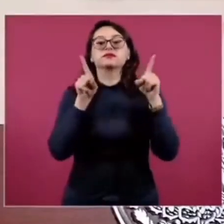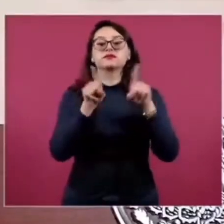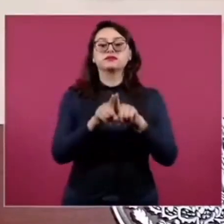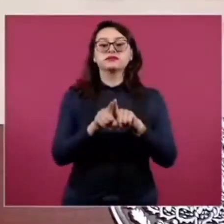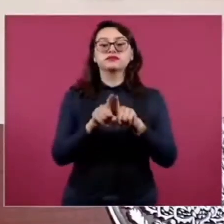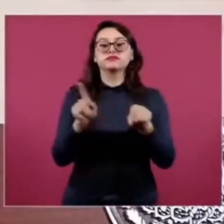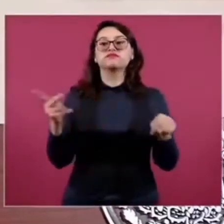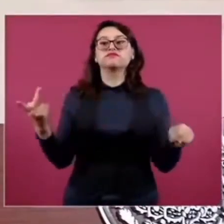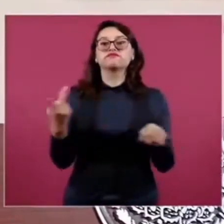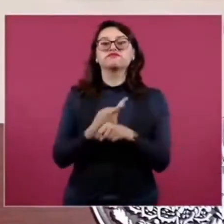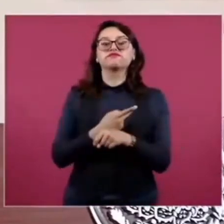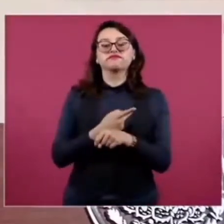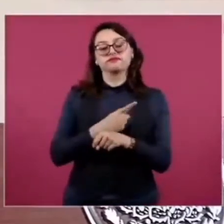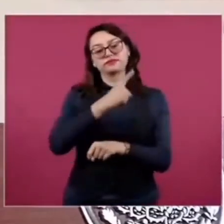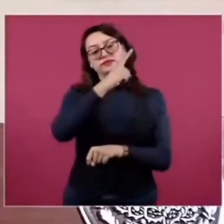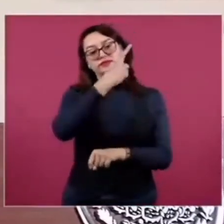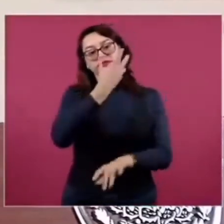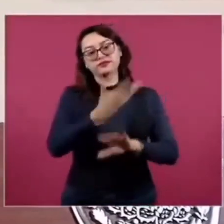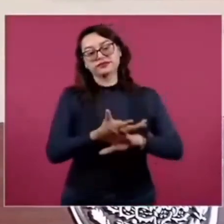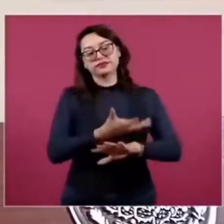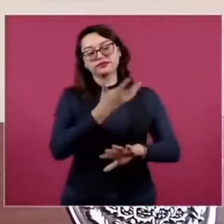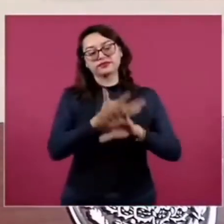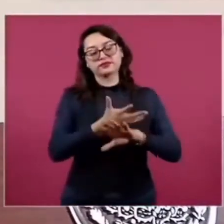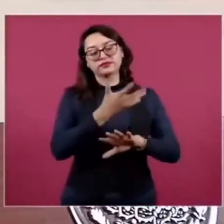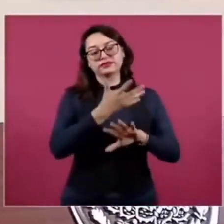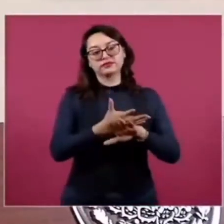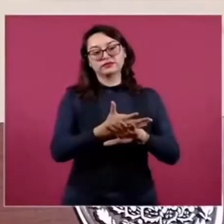Unidos están